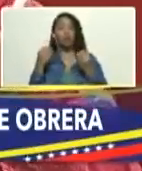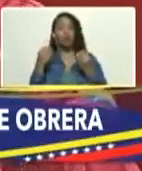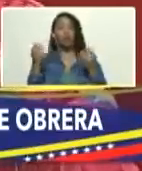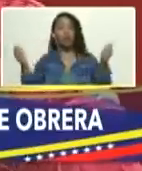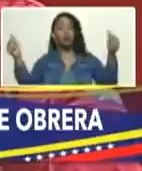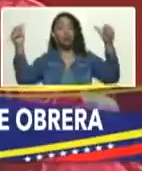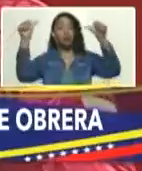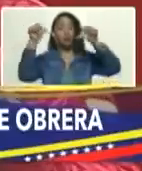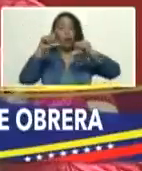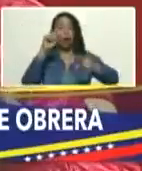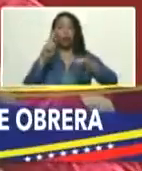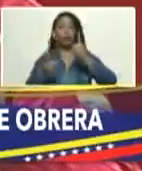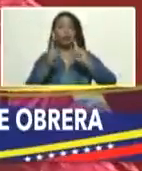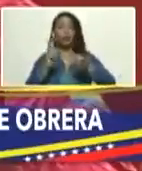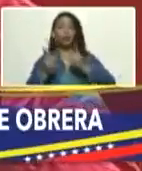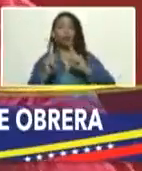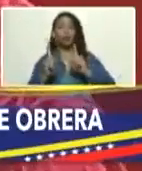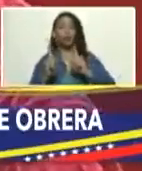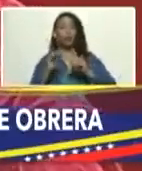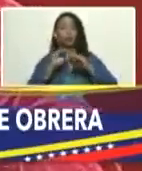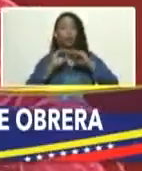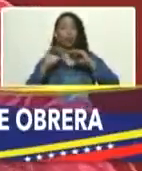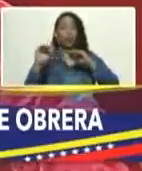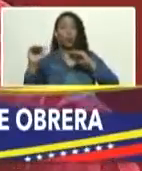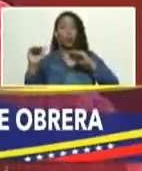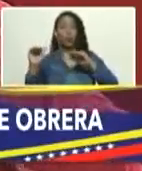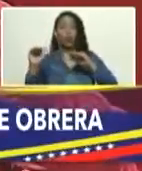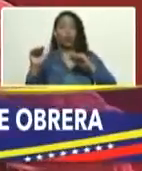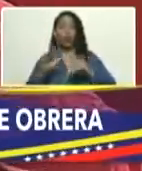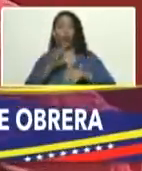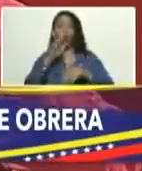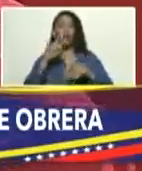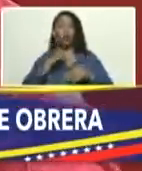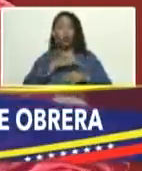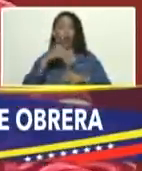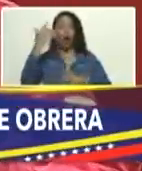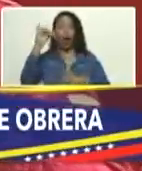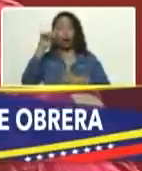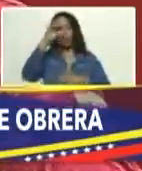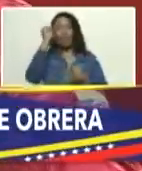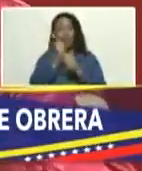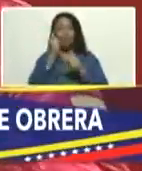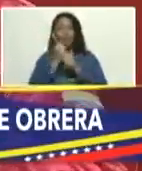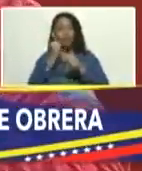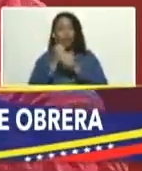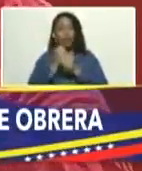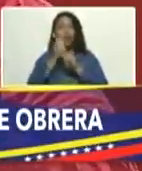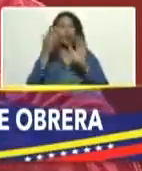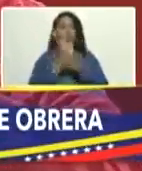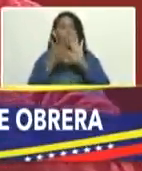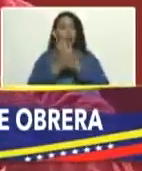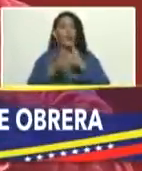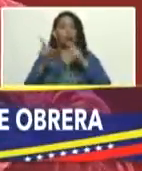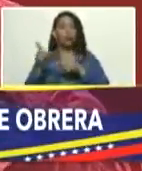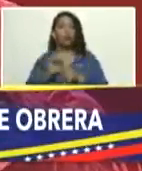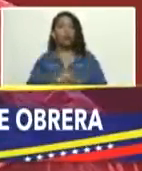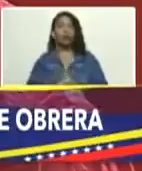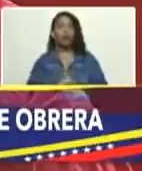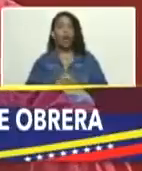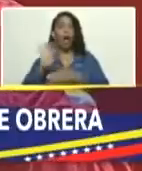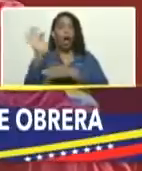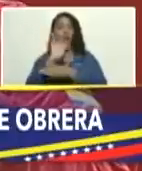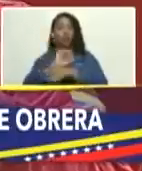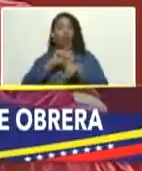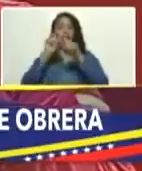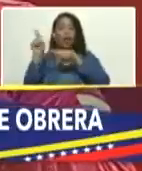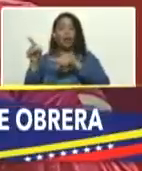en condiciones a nivel de superficie de deterioro, pero nosotros estamos trabajando sobre eso. En función de eso,